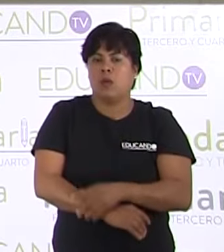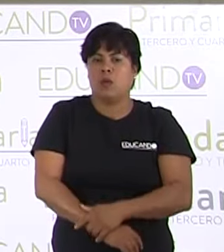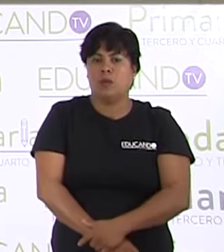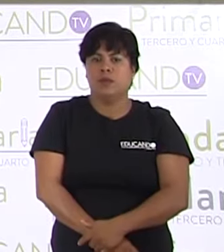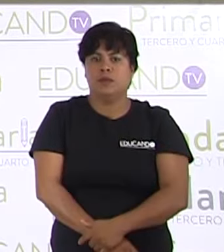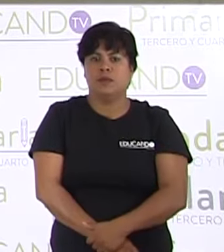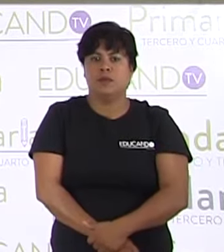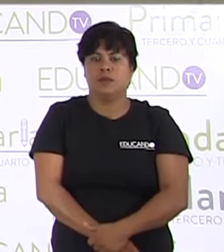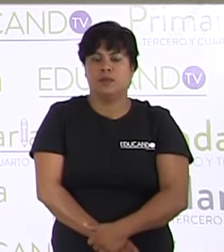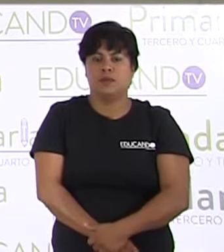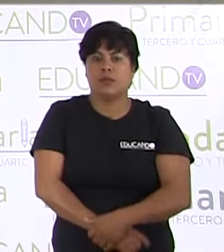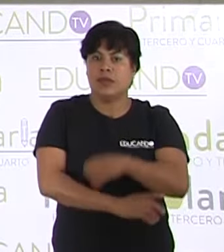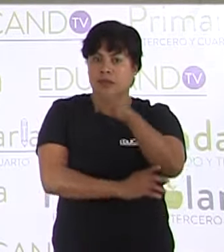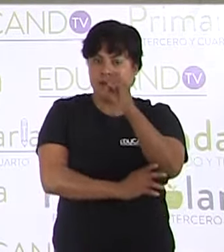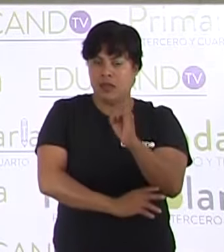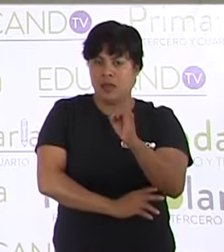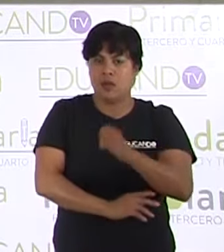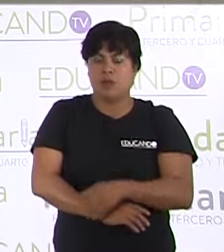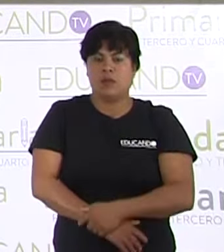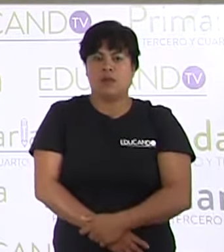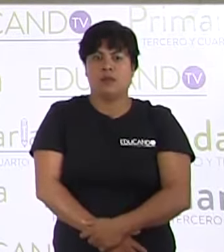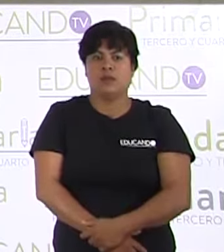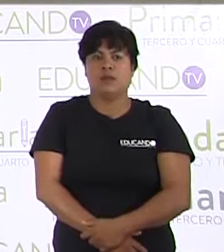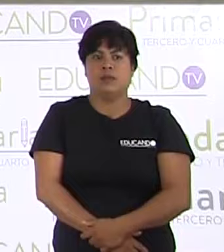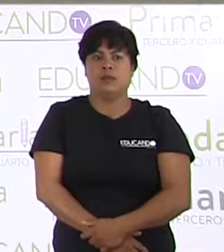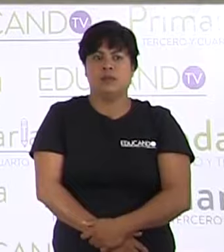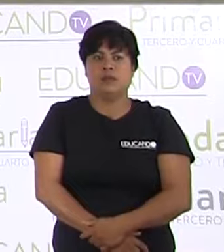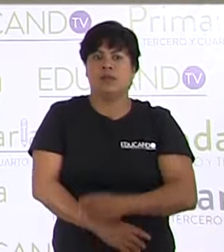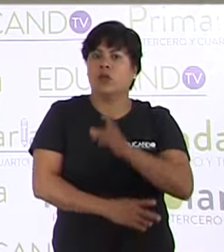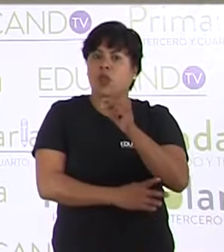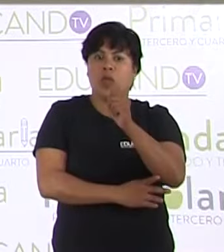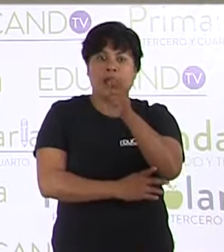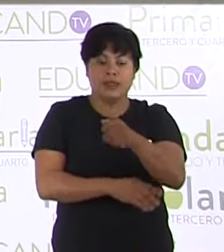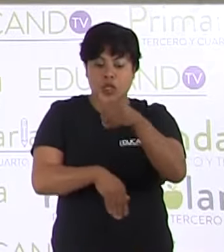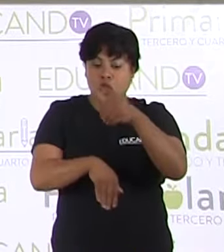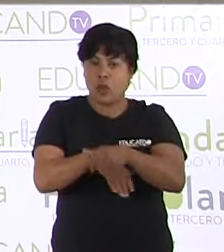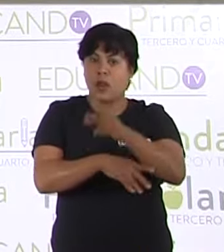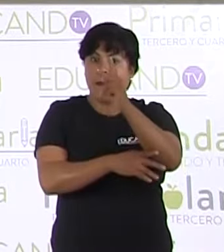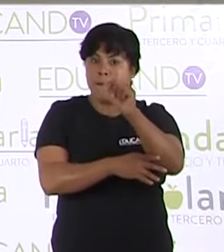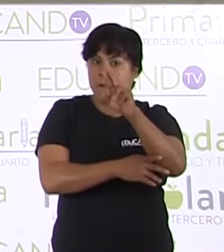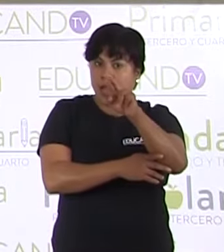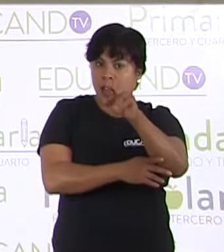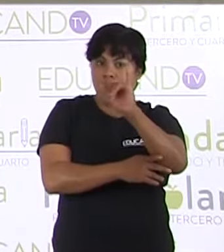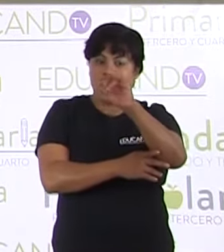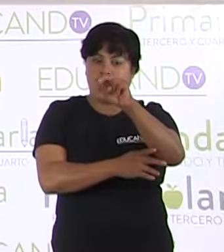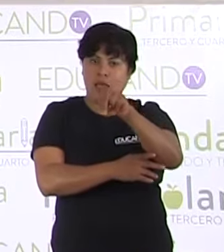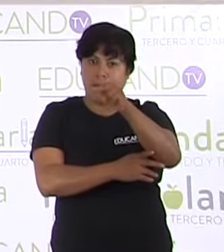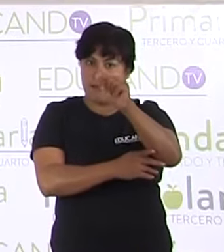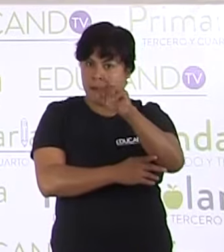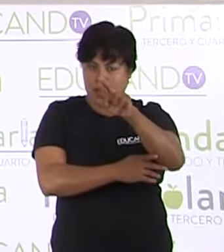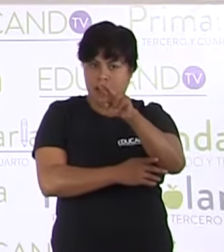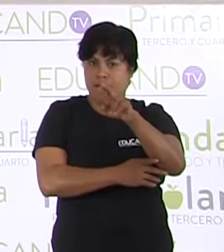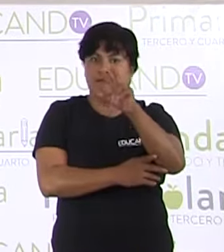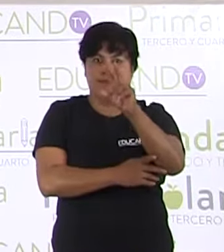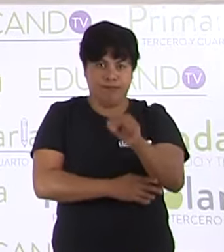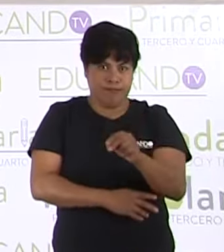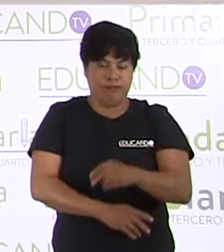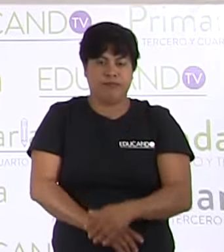pero el cero no es un número par ni un número impar de